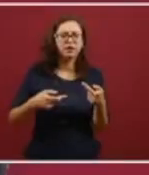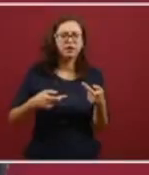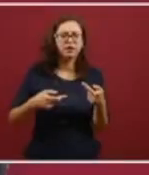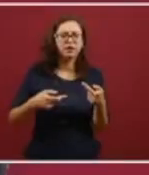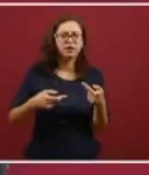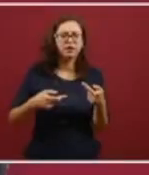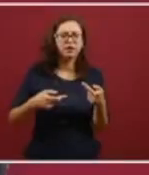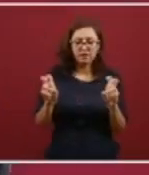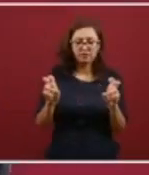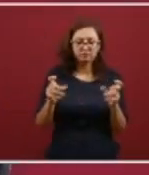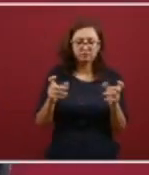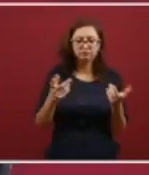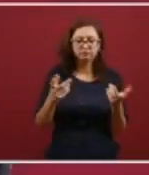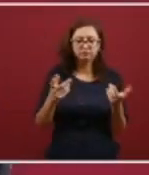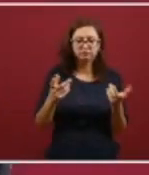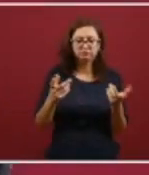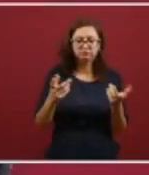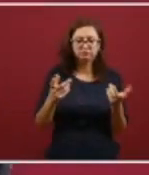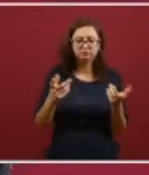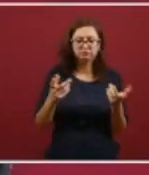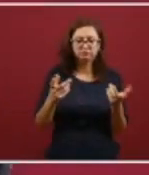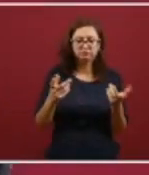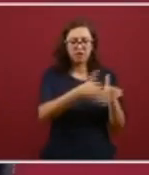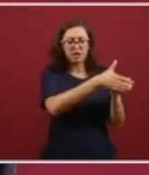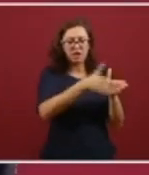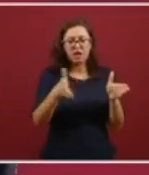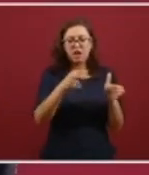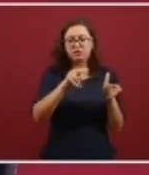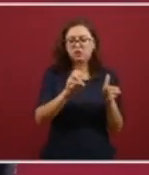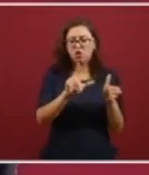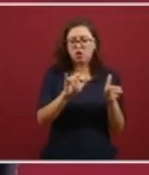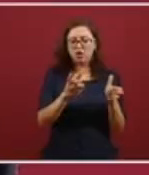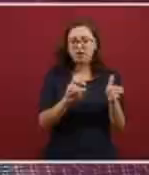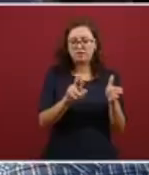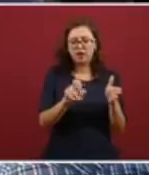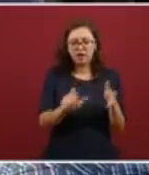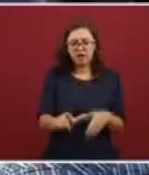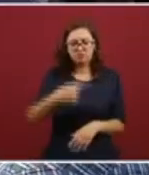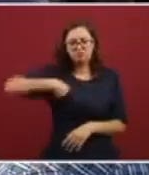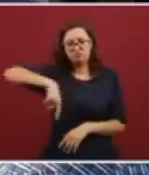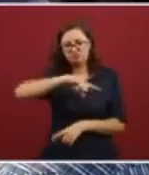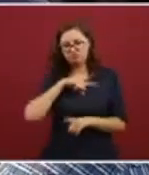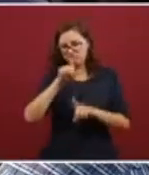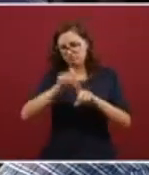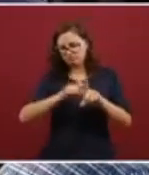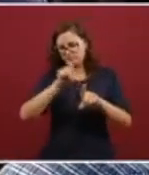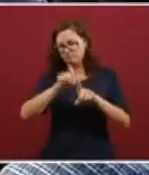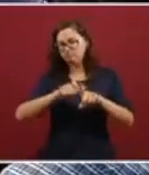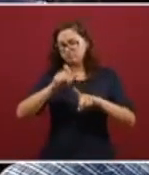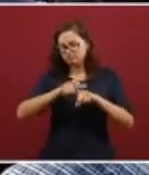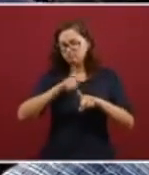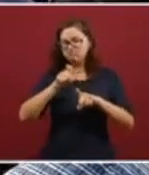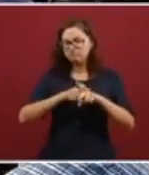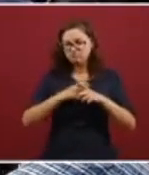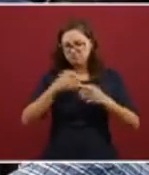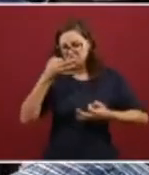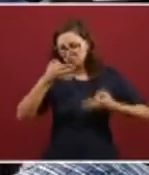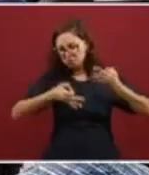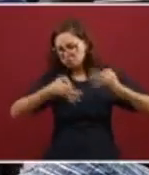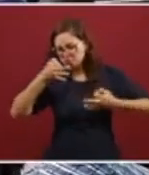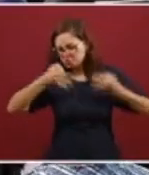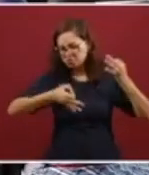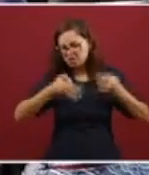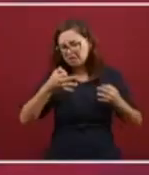íbamos a cuestionar la política neoliberal. Yo lo he escrito desde hace